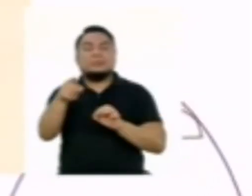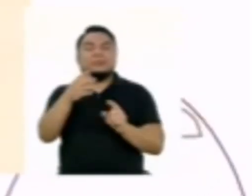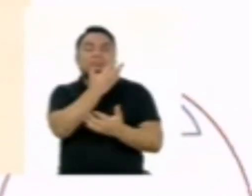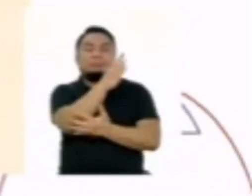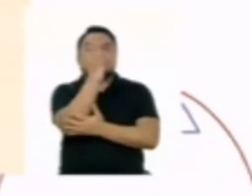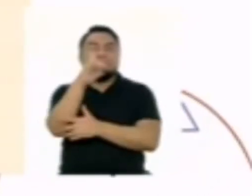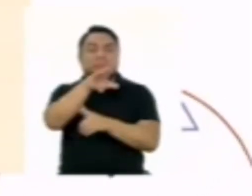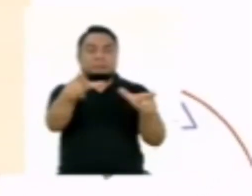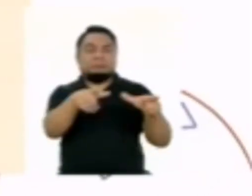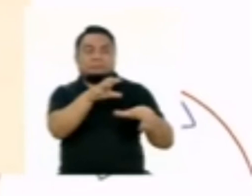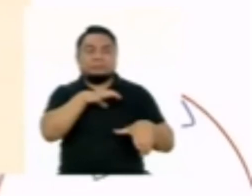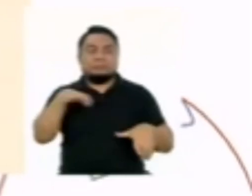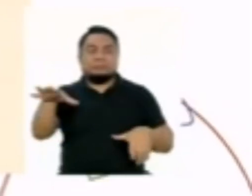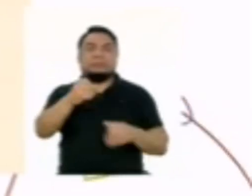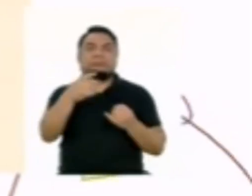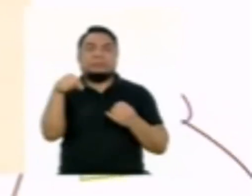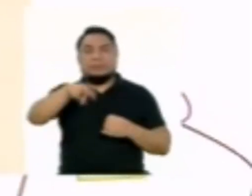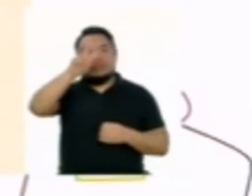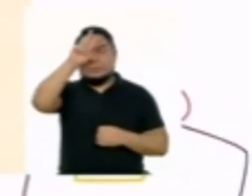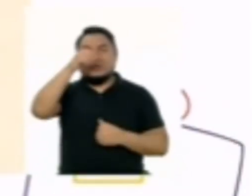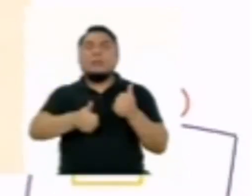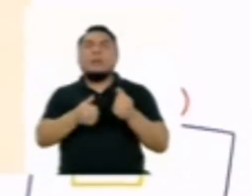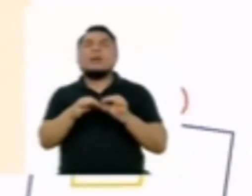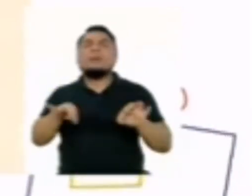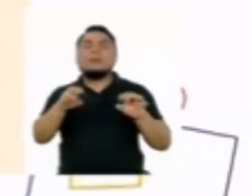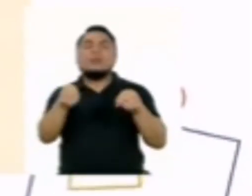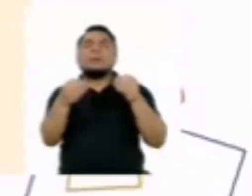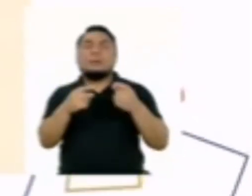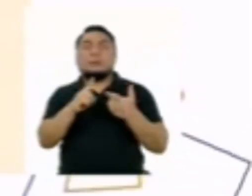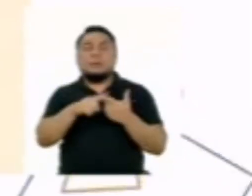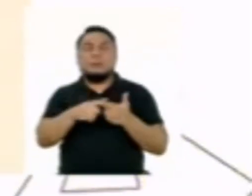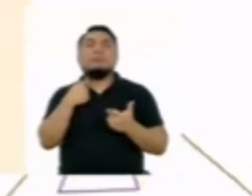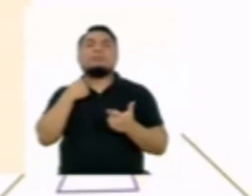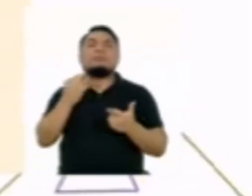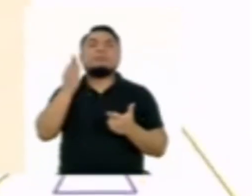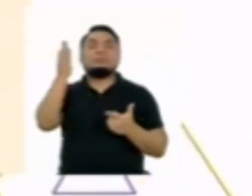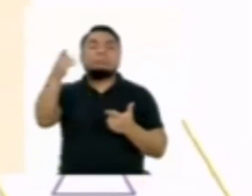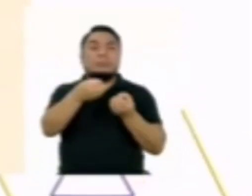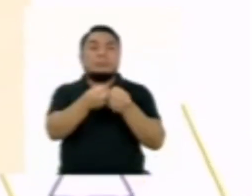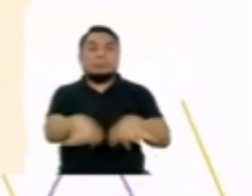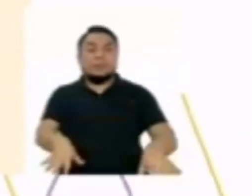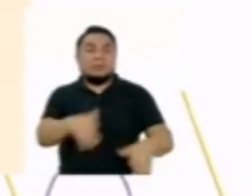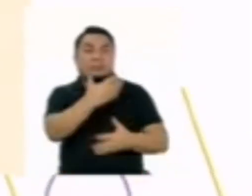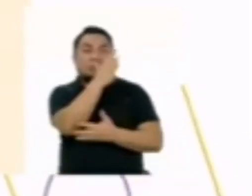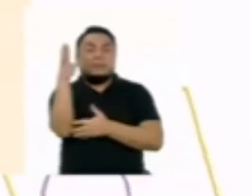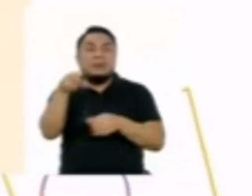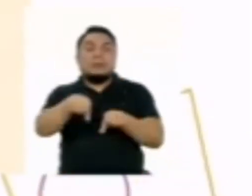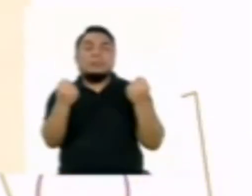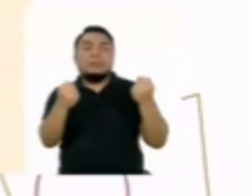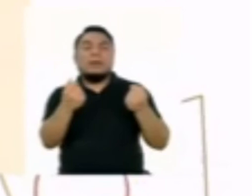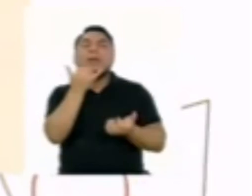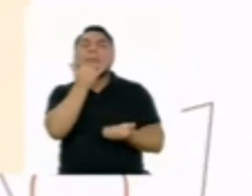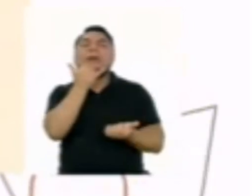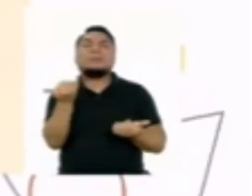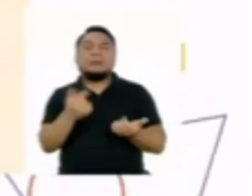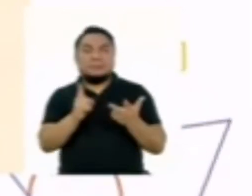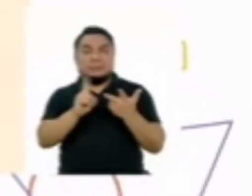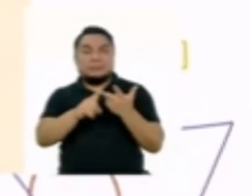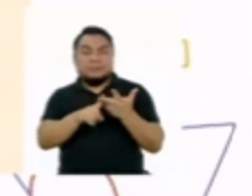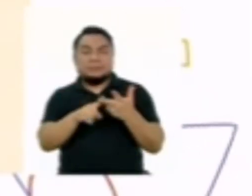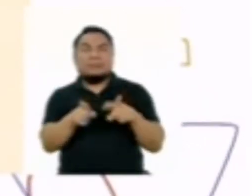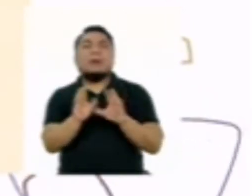de la biodiversidad de nuestro país? ¿Qué consecuencias tiene la pérdida de la biodiversidad?